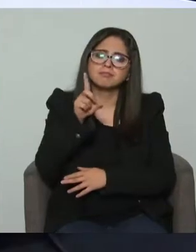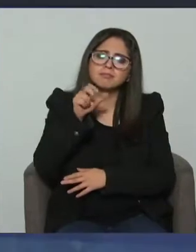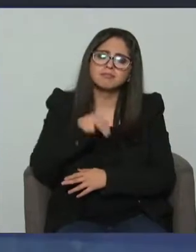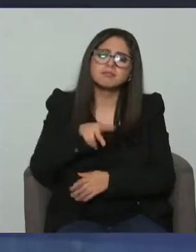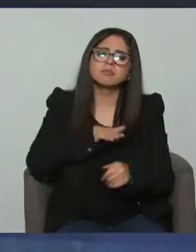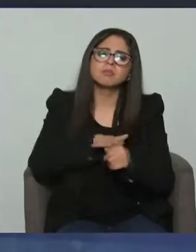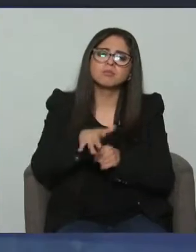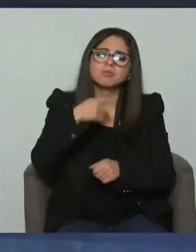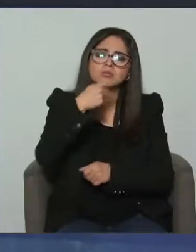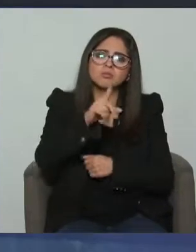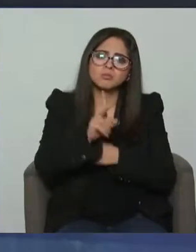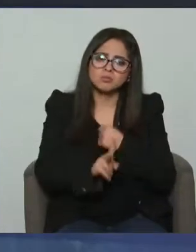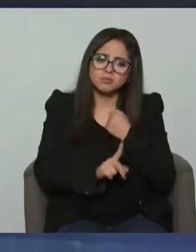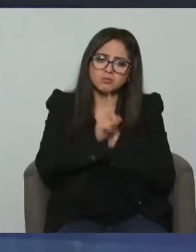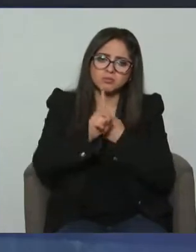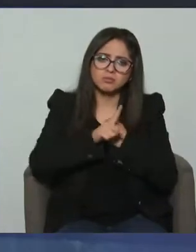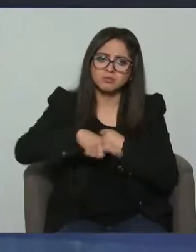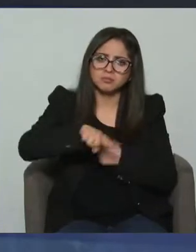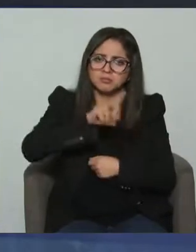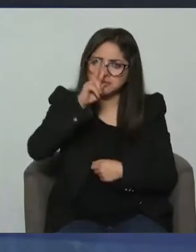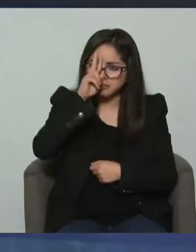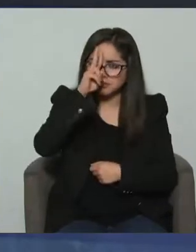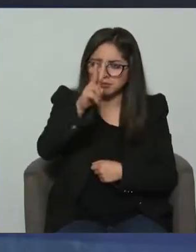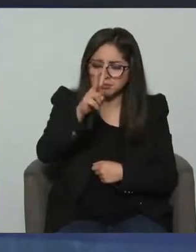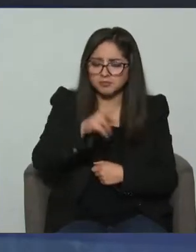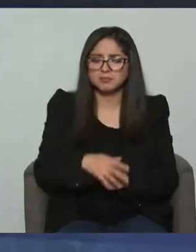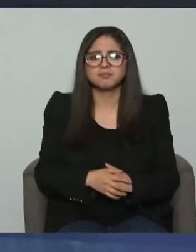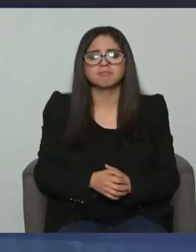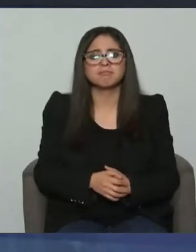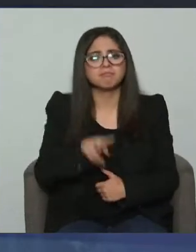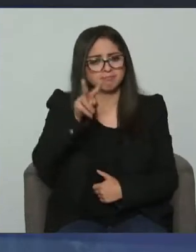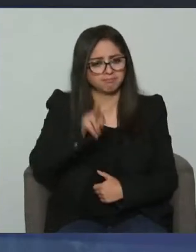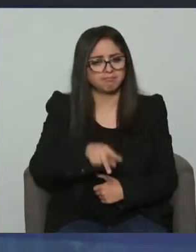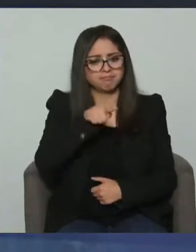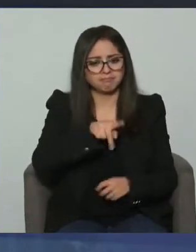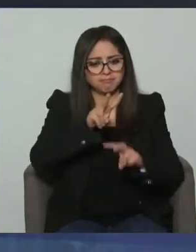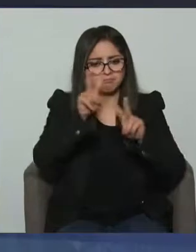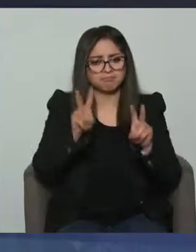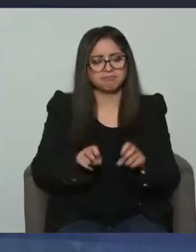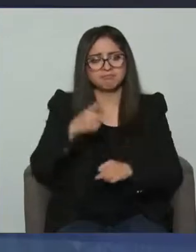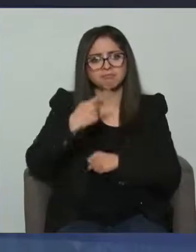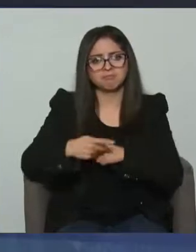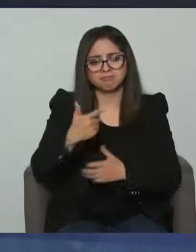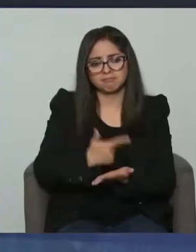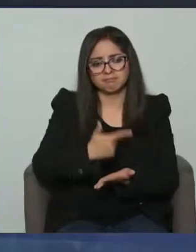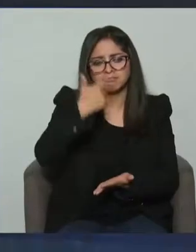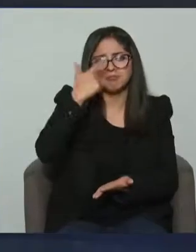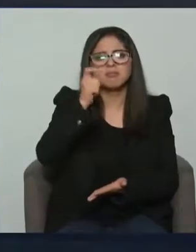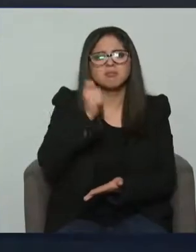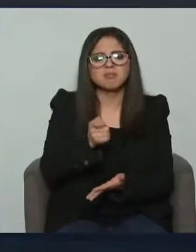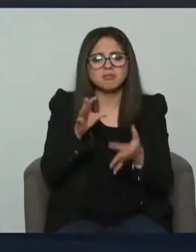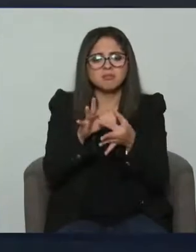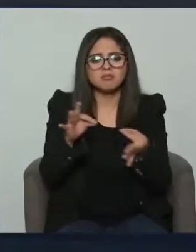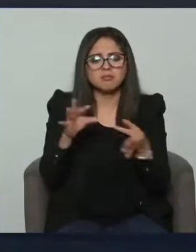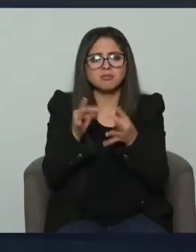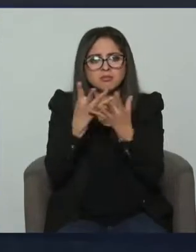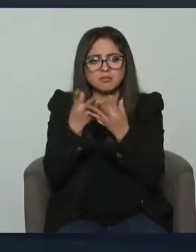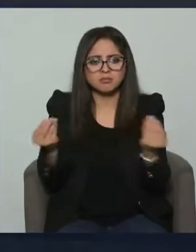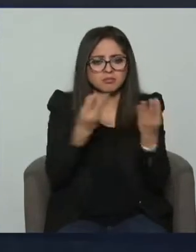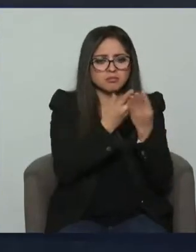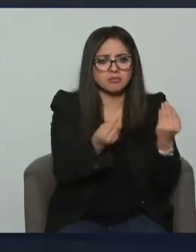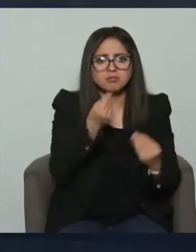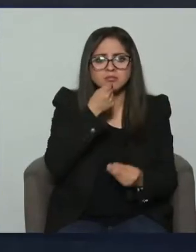Bueno, tenemos datos que realmente son alarmantes, ¿no? Sabemos que hay desapariciones de niños y que el año pasado aumentaron y que tenemos